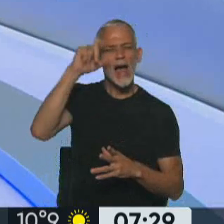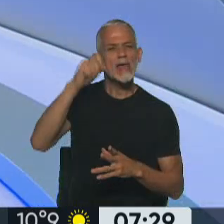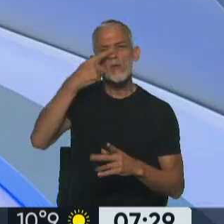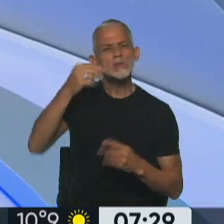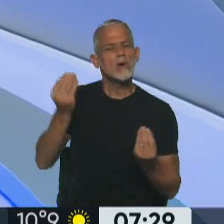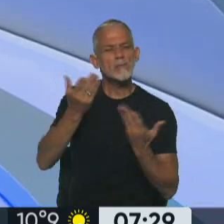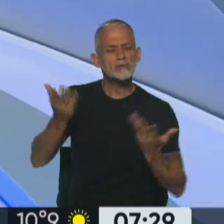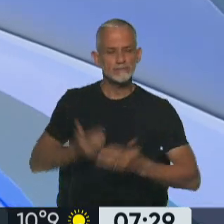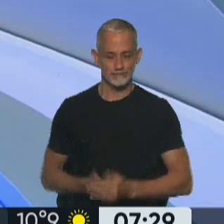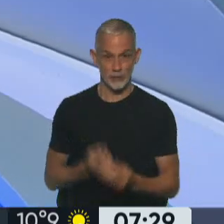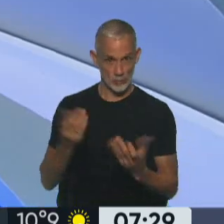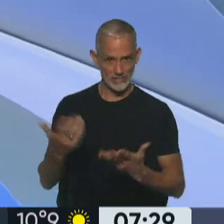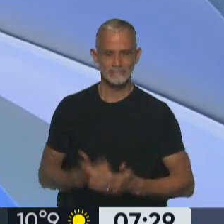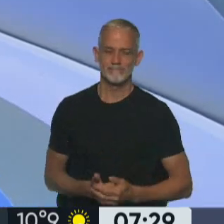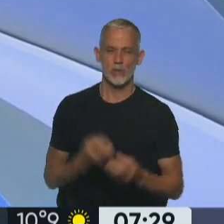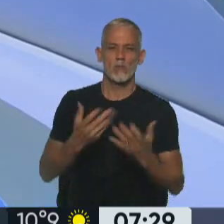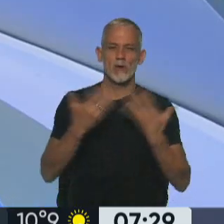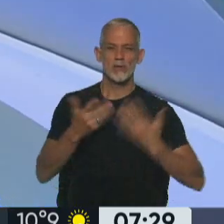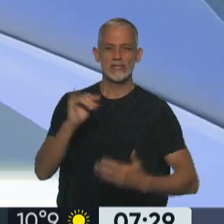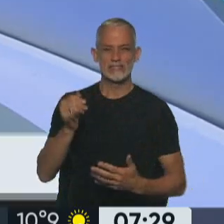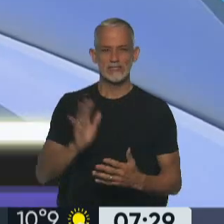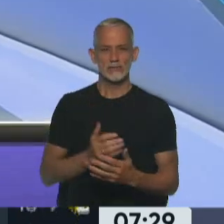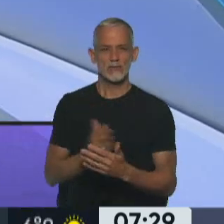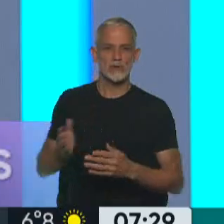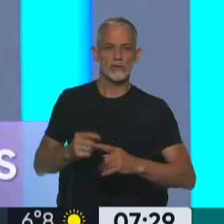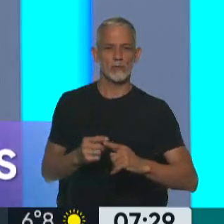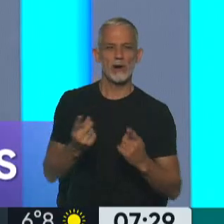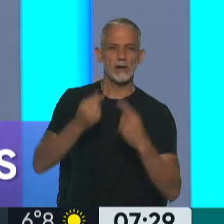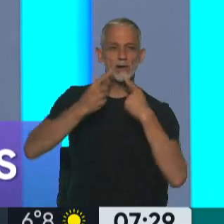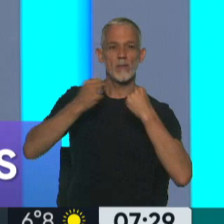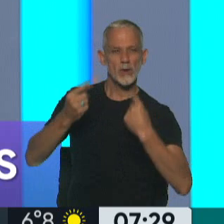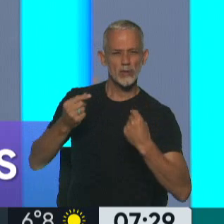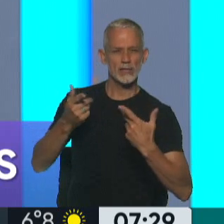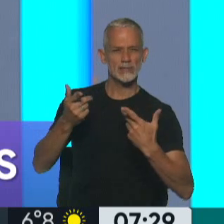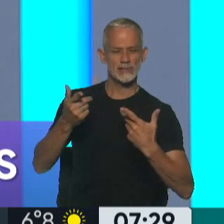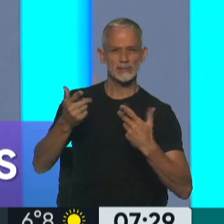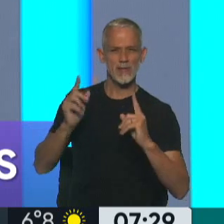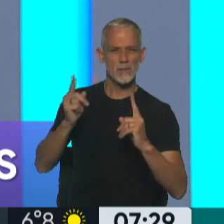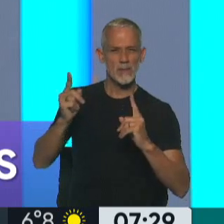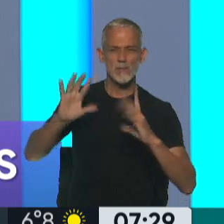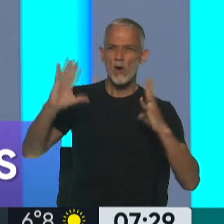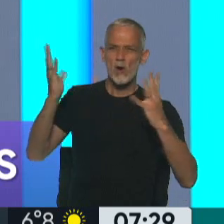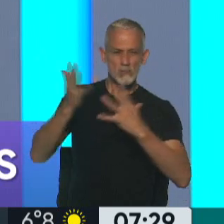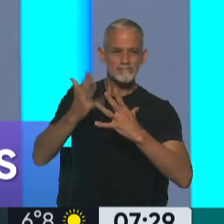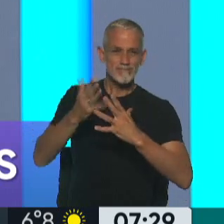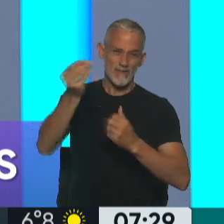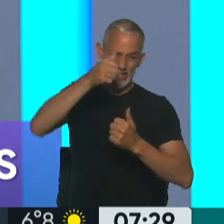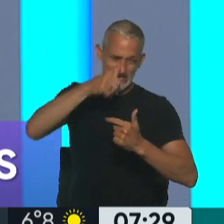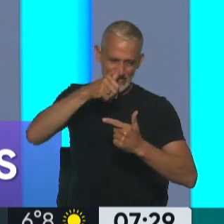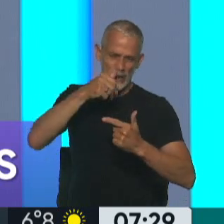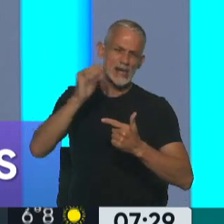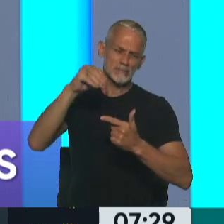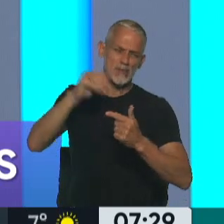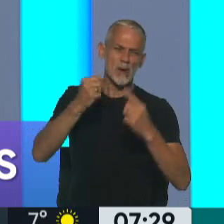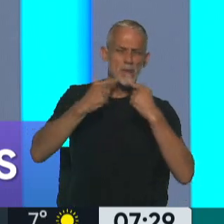tal, Ale? Buen lunes. ¿Qué tal? Buenos días. Bueno, sí, hubo algunas protestas, como viene pasando también en los últimos fines de semana,